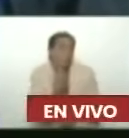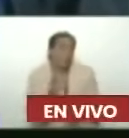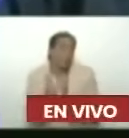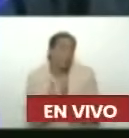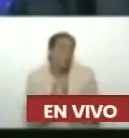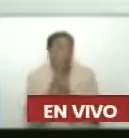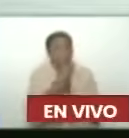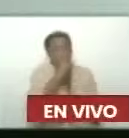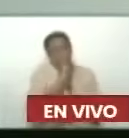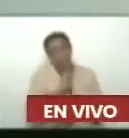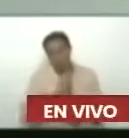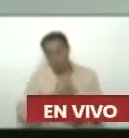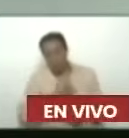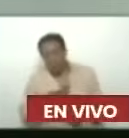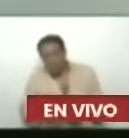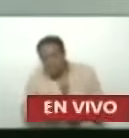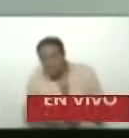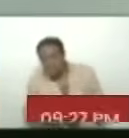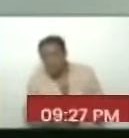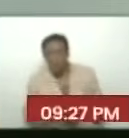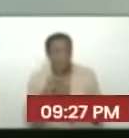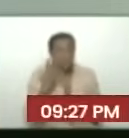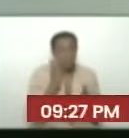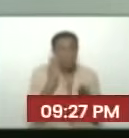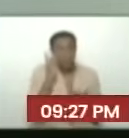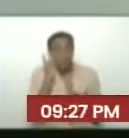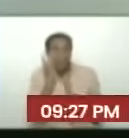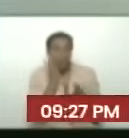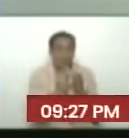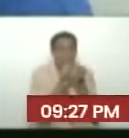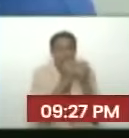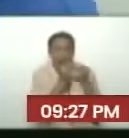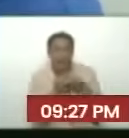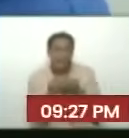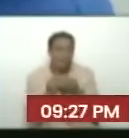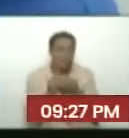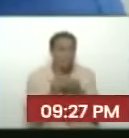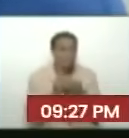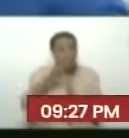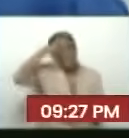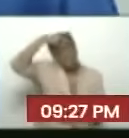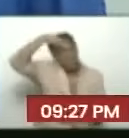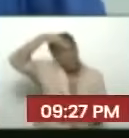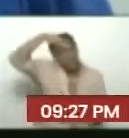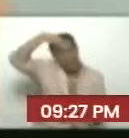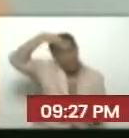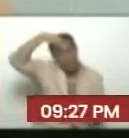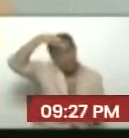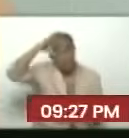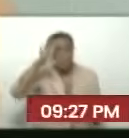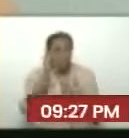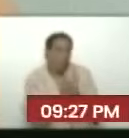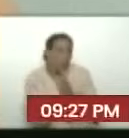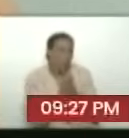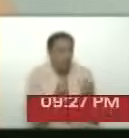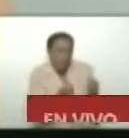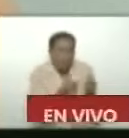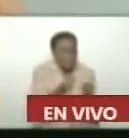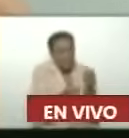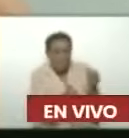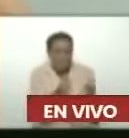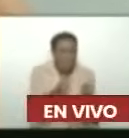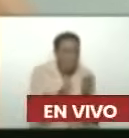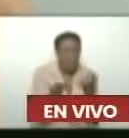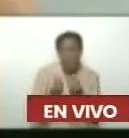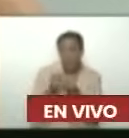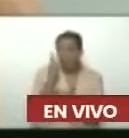tenía 4 años. Yo era demasiado fan del videojuego Super Mario. Super Mario. Correcto, sí, yo sí. Yo siempre sí. Jugaba el videojuego con mi